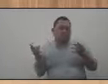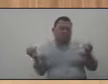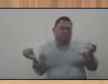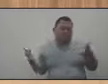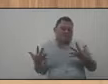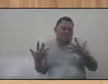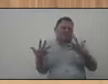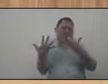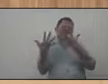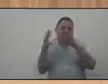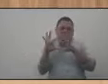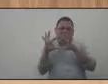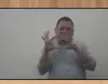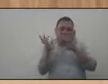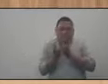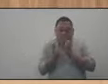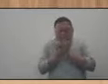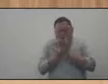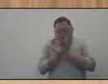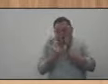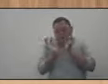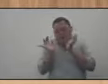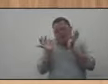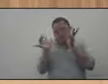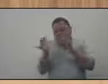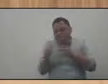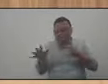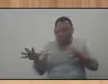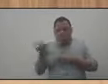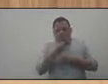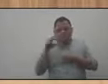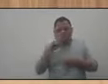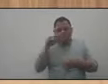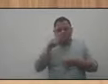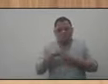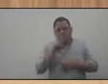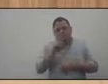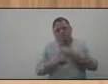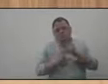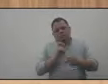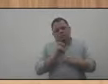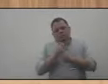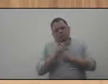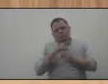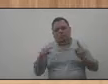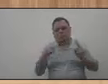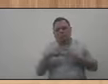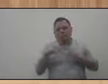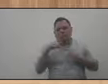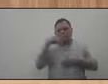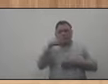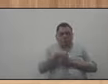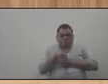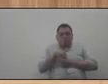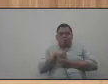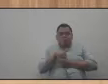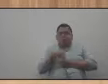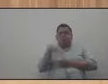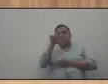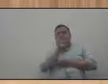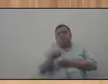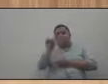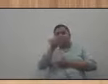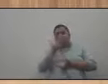pandemia que azotó al mundo entero y que nos llevó casi a guardarnos dos años y medio entero y que solo hasta agosto